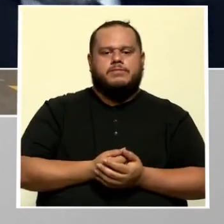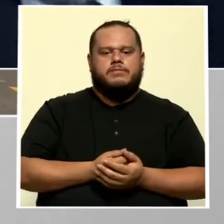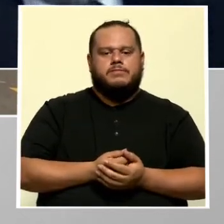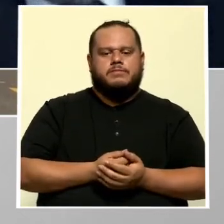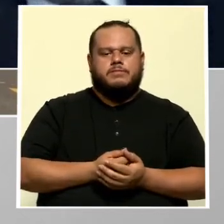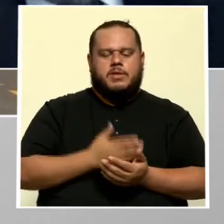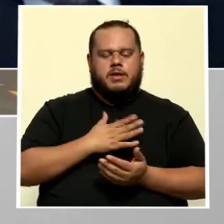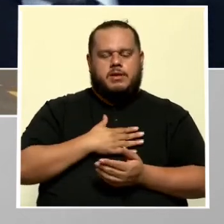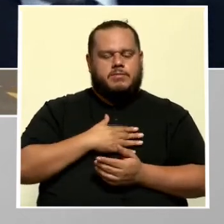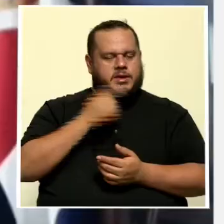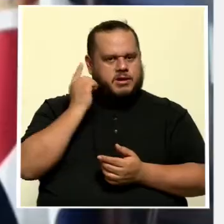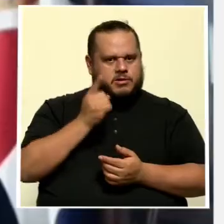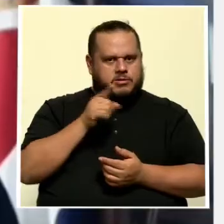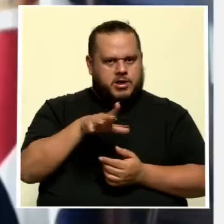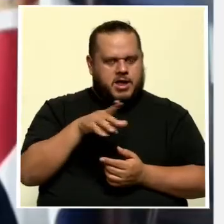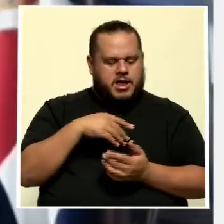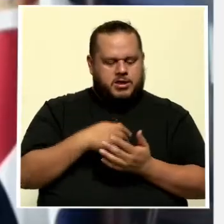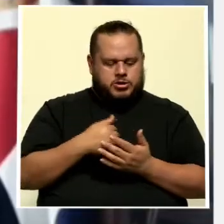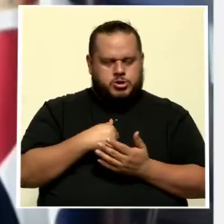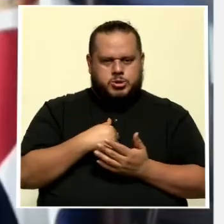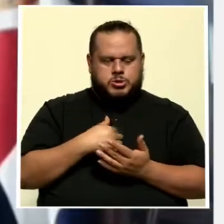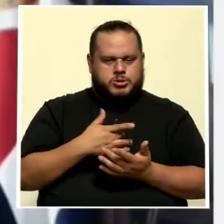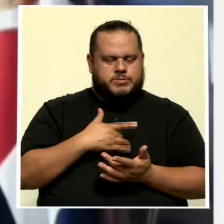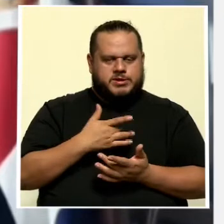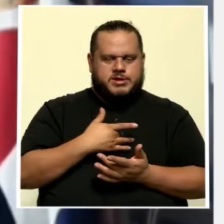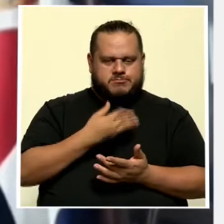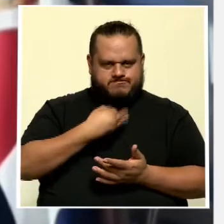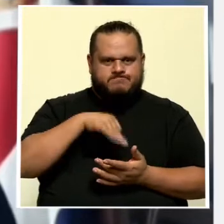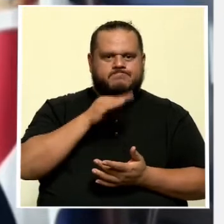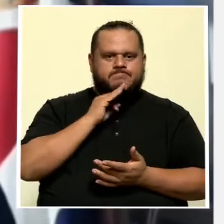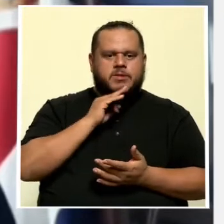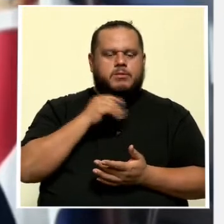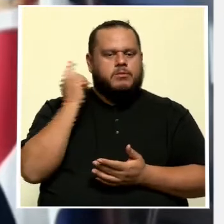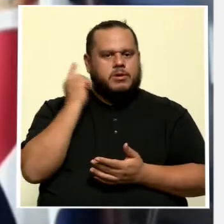Mi reacción a esa condena es que estoy indignado por la condena.